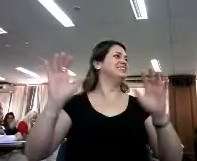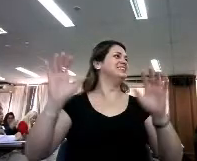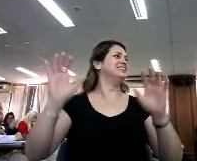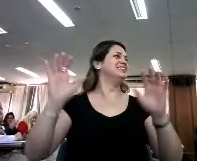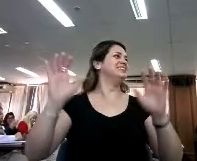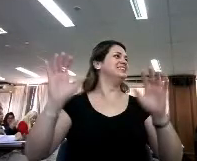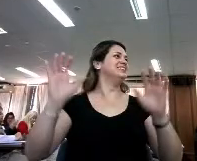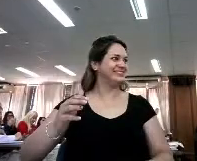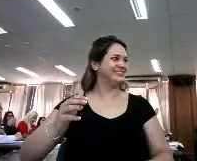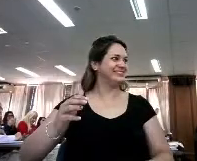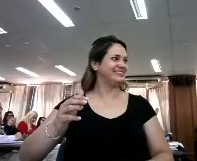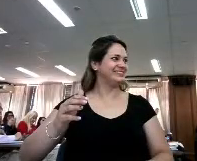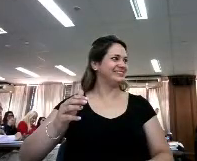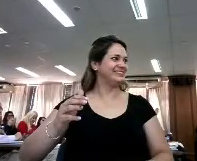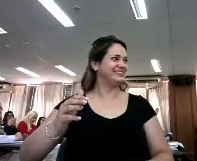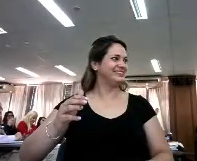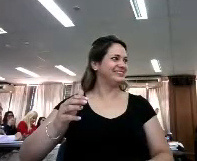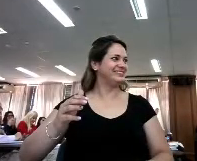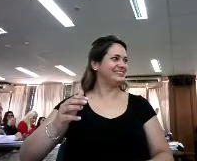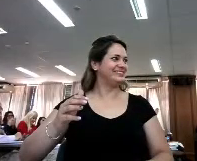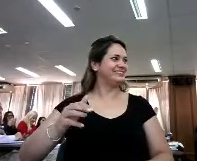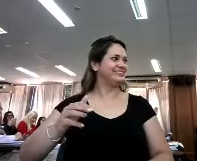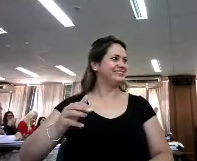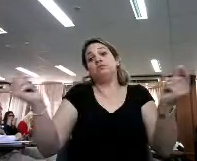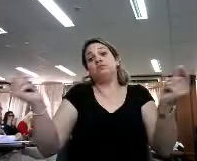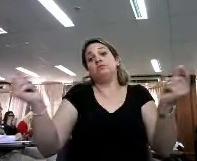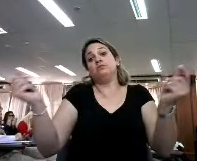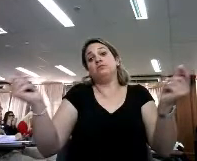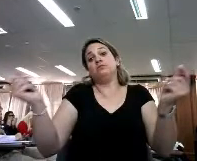Se nos acabó el tiempo. Mil disculpas.